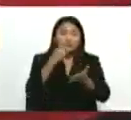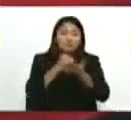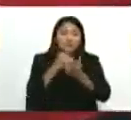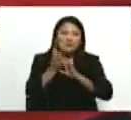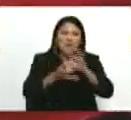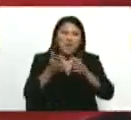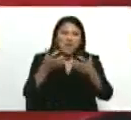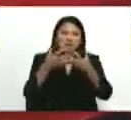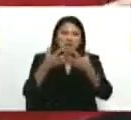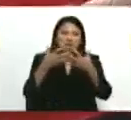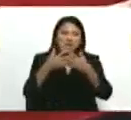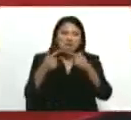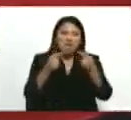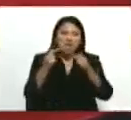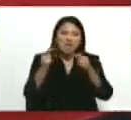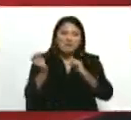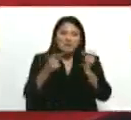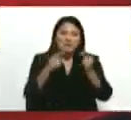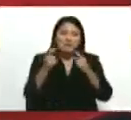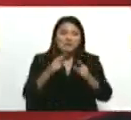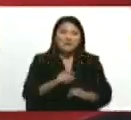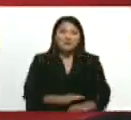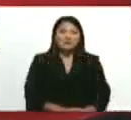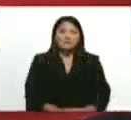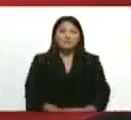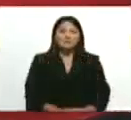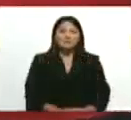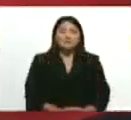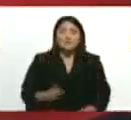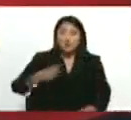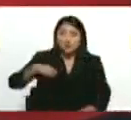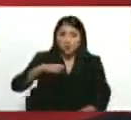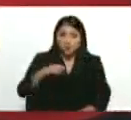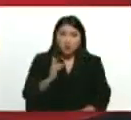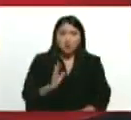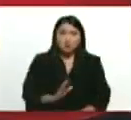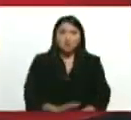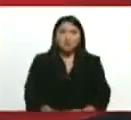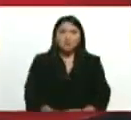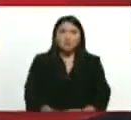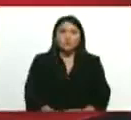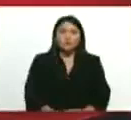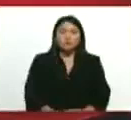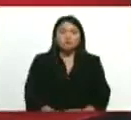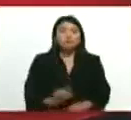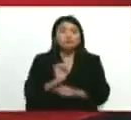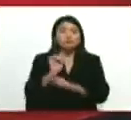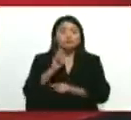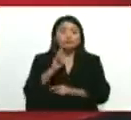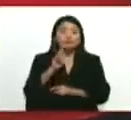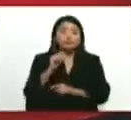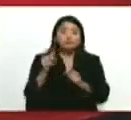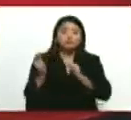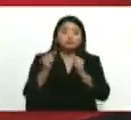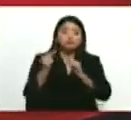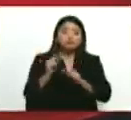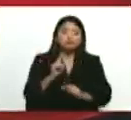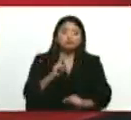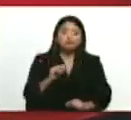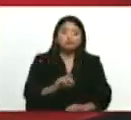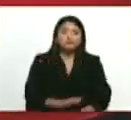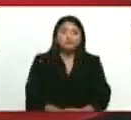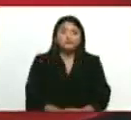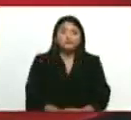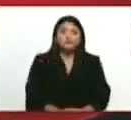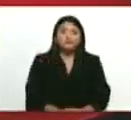violencia. Y nosotros estamos obligados a marcarlos a presión, a marcarlos cuerpo a